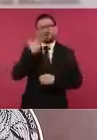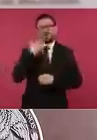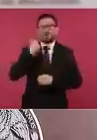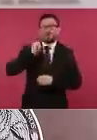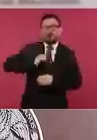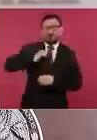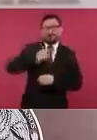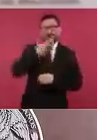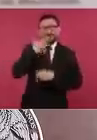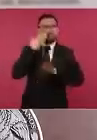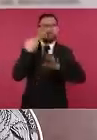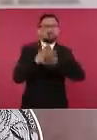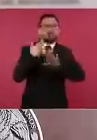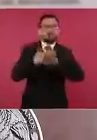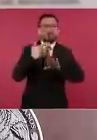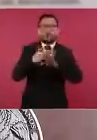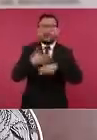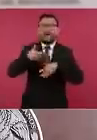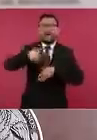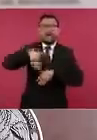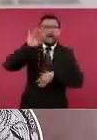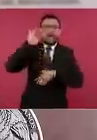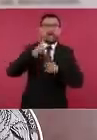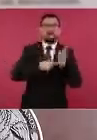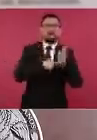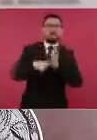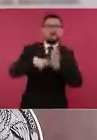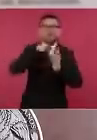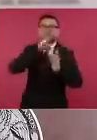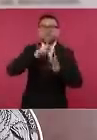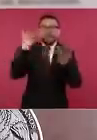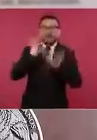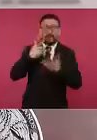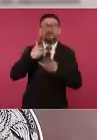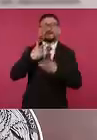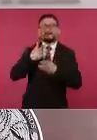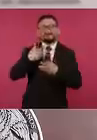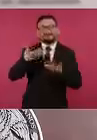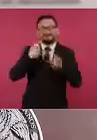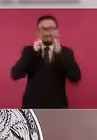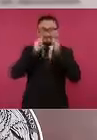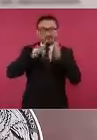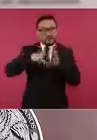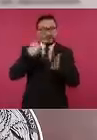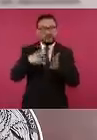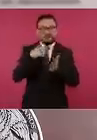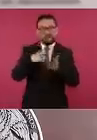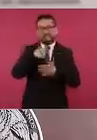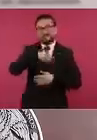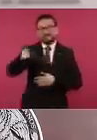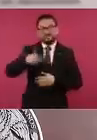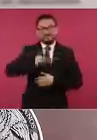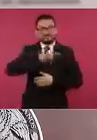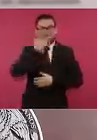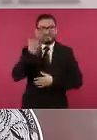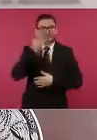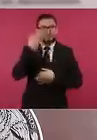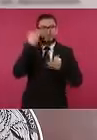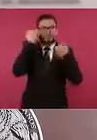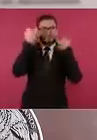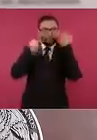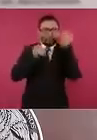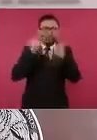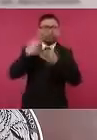ya hayan sido desmentidos. Si encuadran en los mitos comunistas, aún